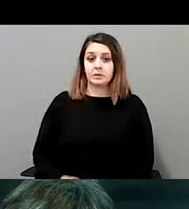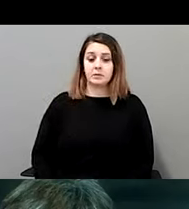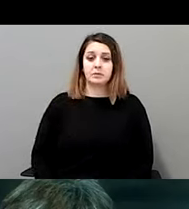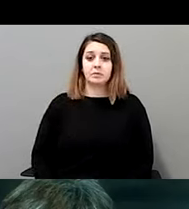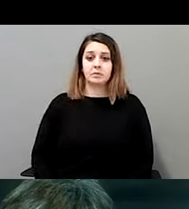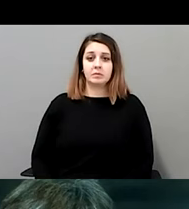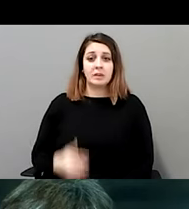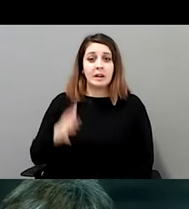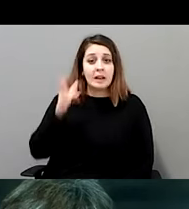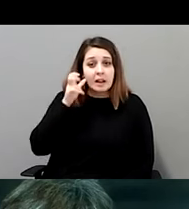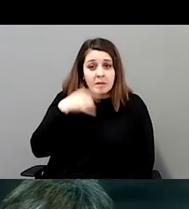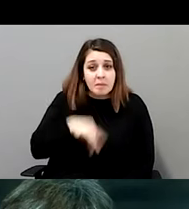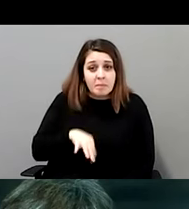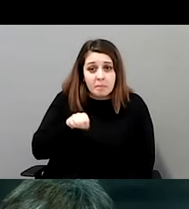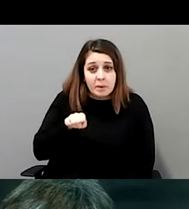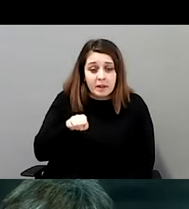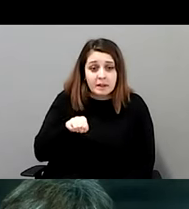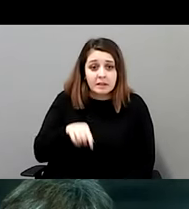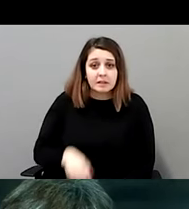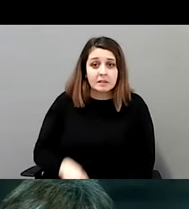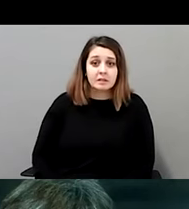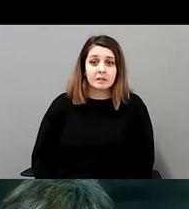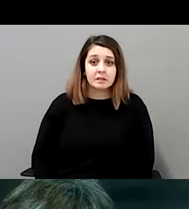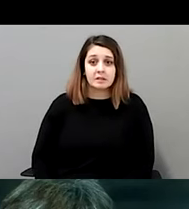Fernanda, ¿nos puedes escuchar?